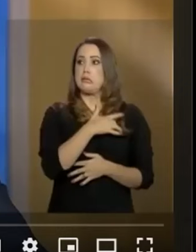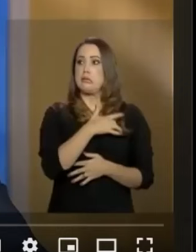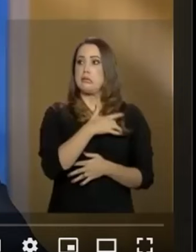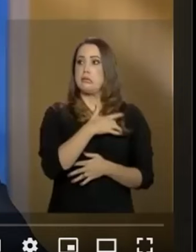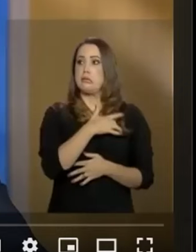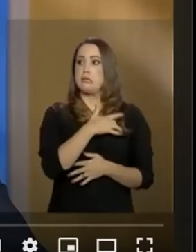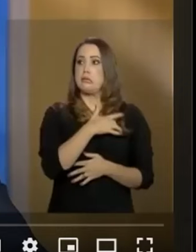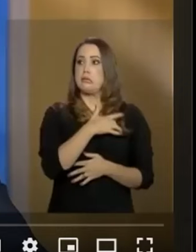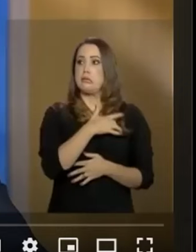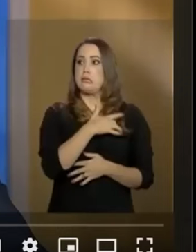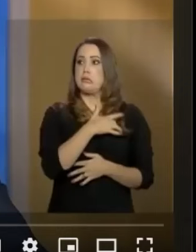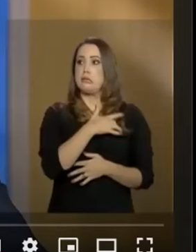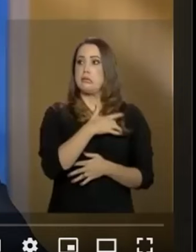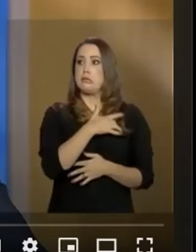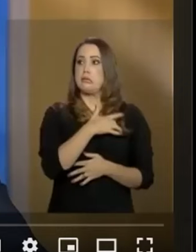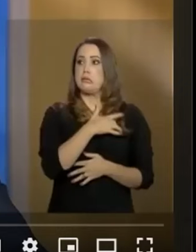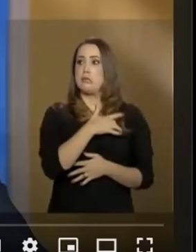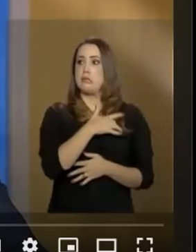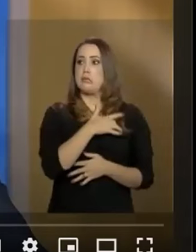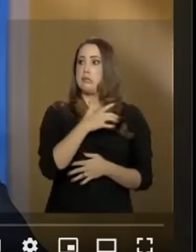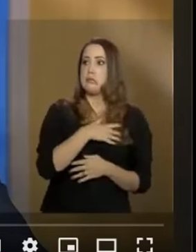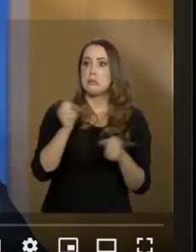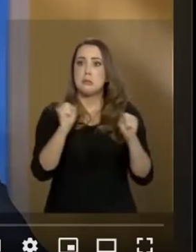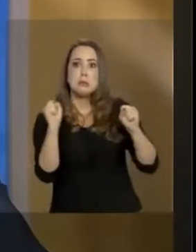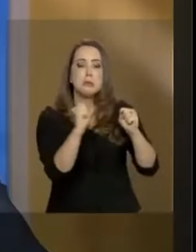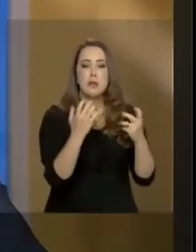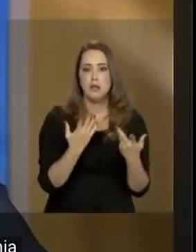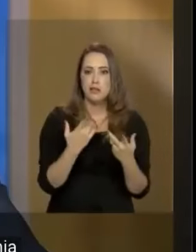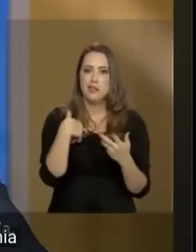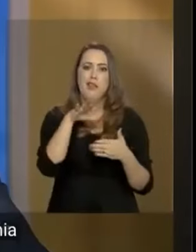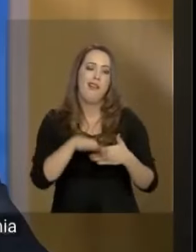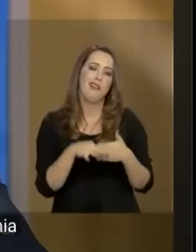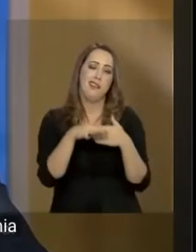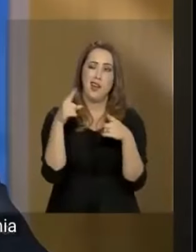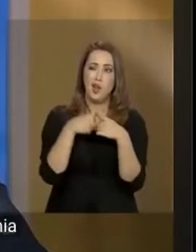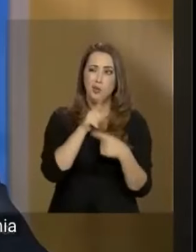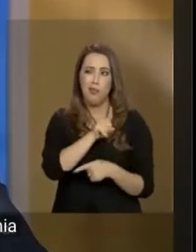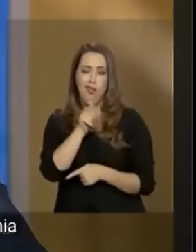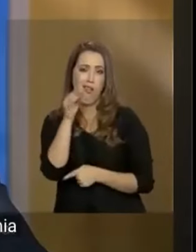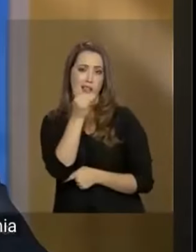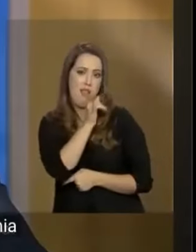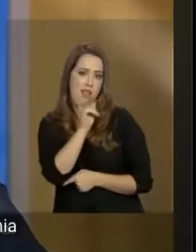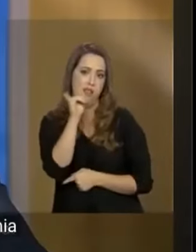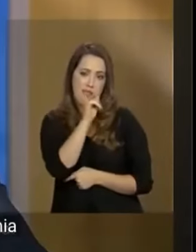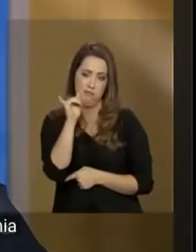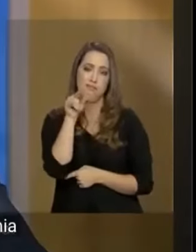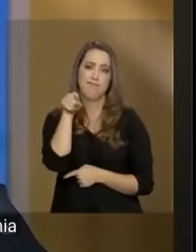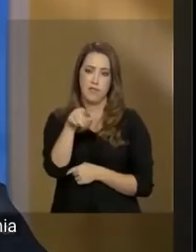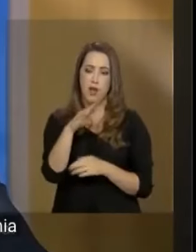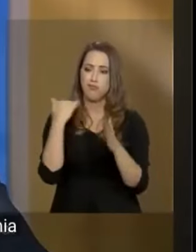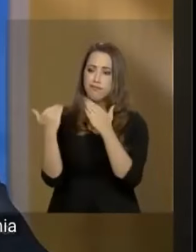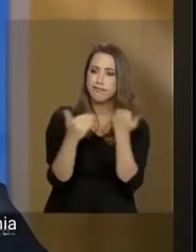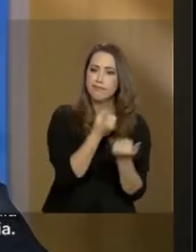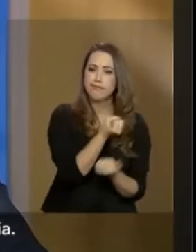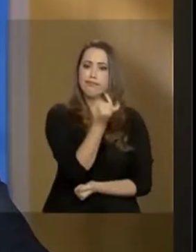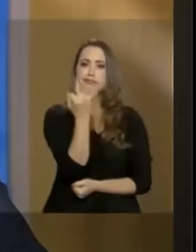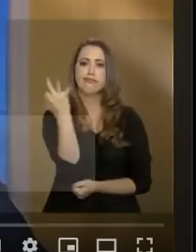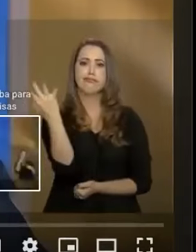¿no? Los que están sembrando el miedo. Fíjense ustedes. como carro-chefe o anúncio do grande número de vítimas na